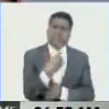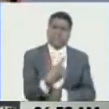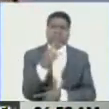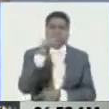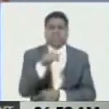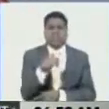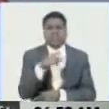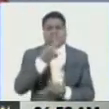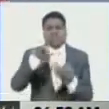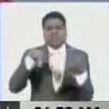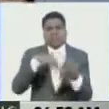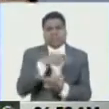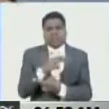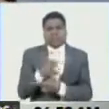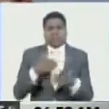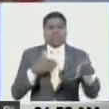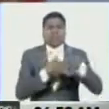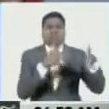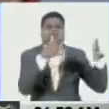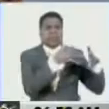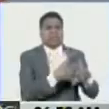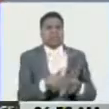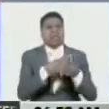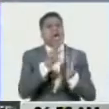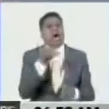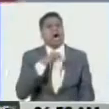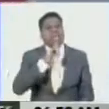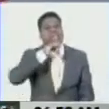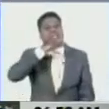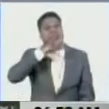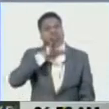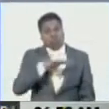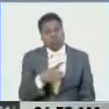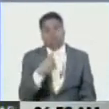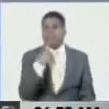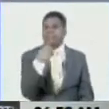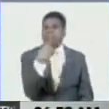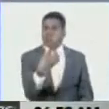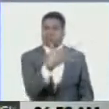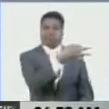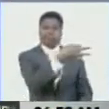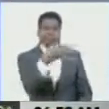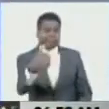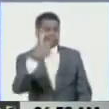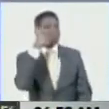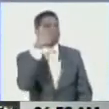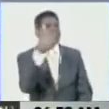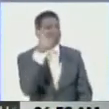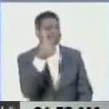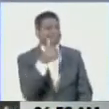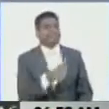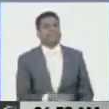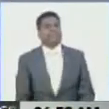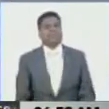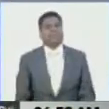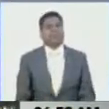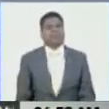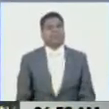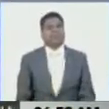como una revolución antiimperialista. Hay un acto histórico con un discurso excepcional. Bueno, pero eso